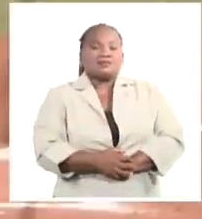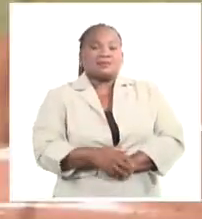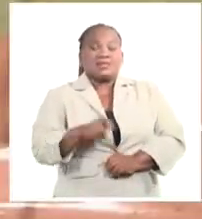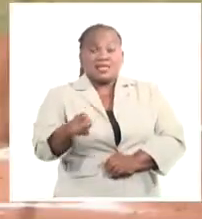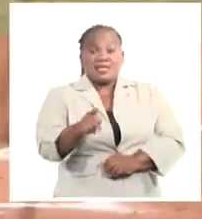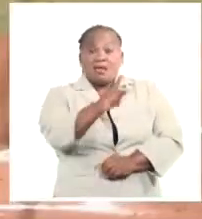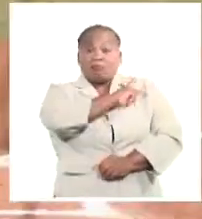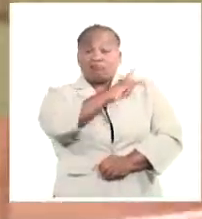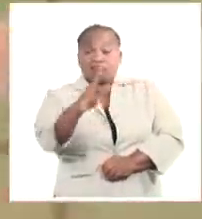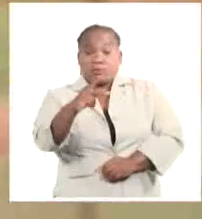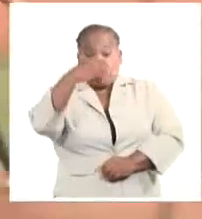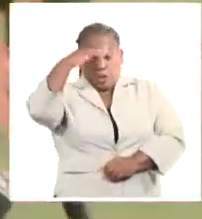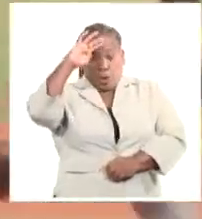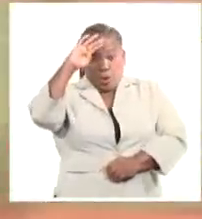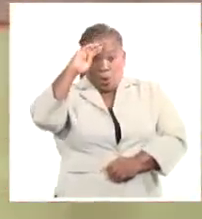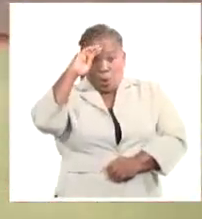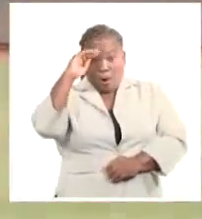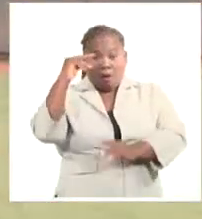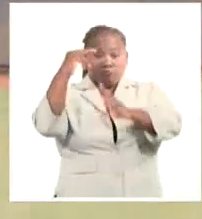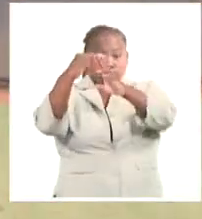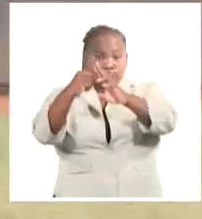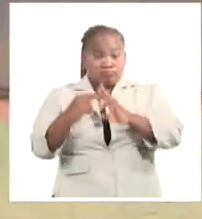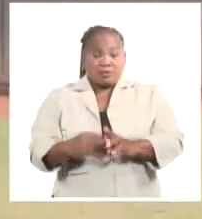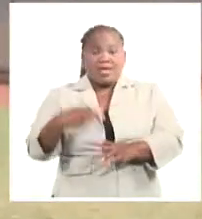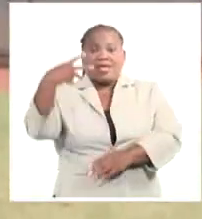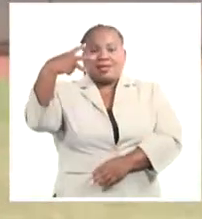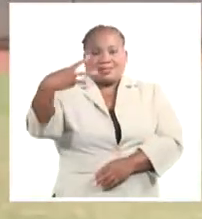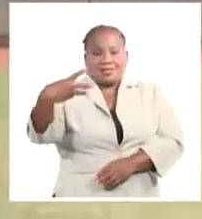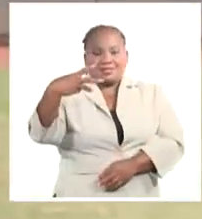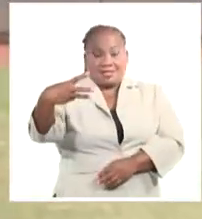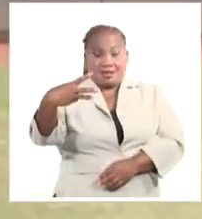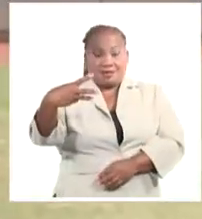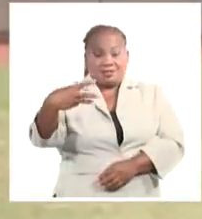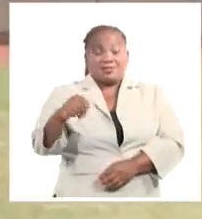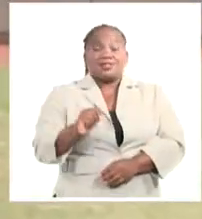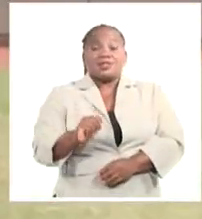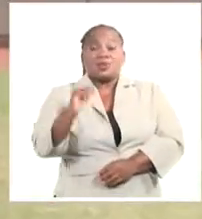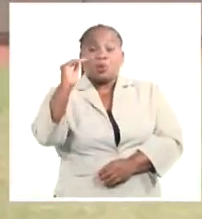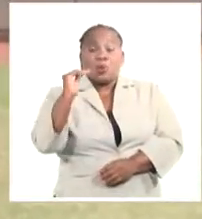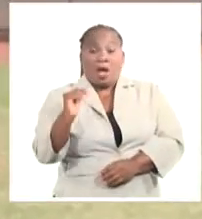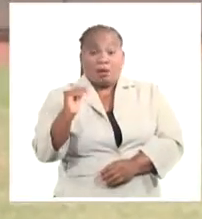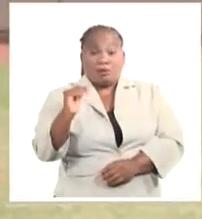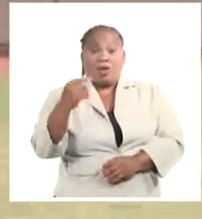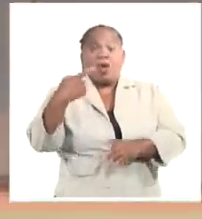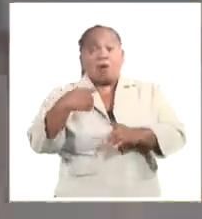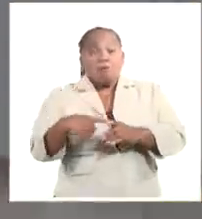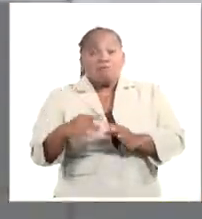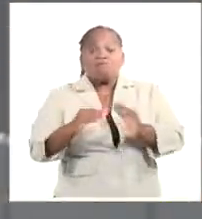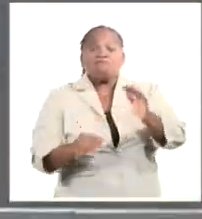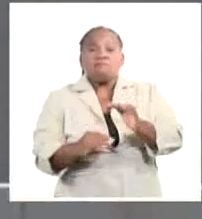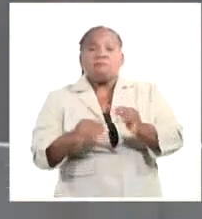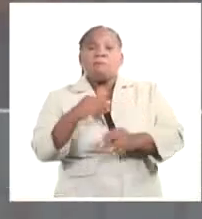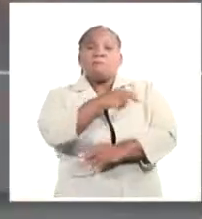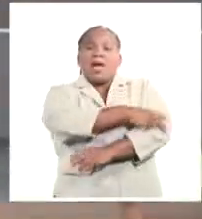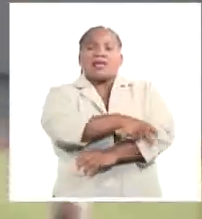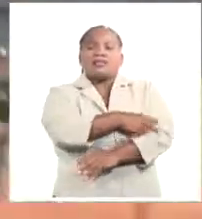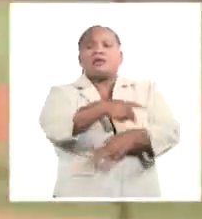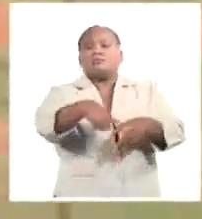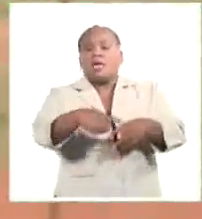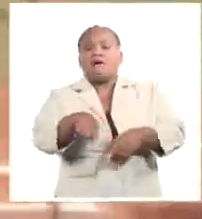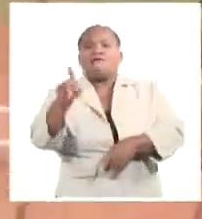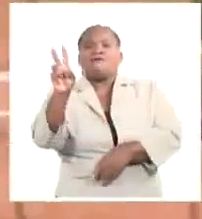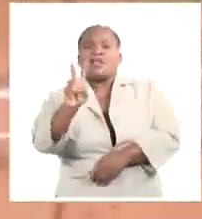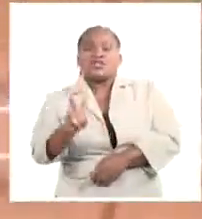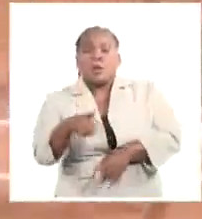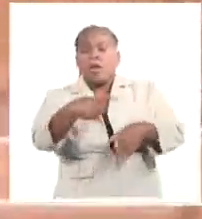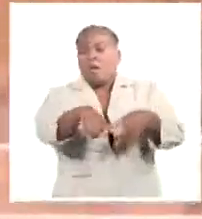victoria ubicó a Cuba en el tercer lugar de la ronda de consuelo con 3-2, por detrás de Países Bajos y Venezuela. Ambos conjuntos con